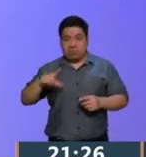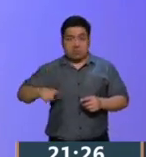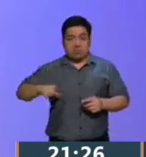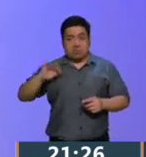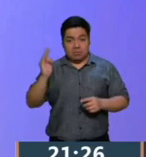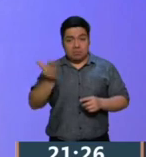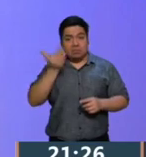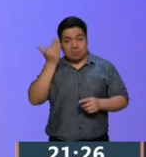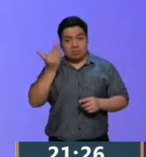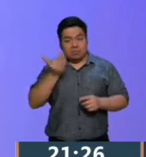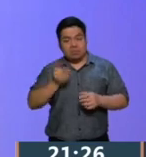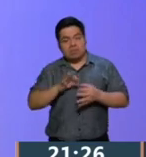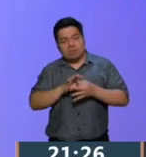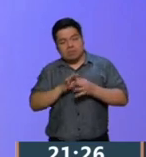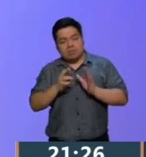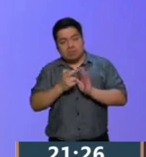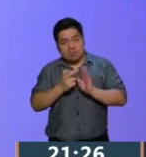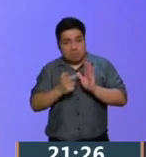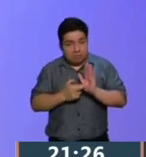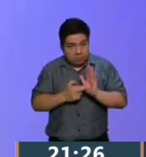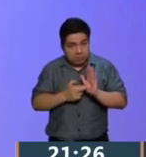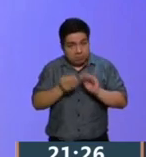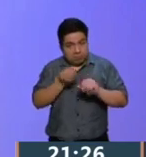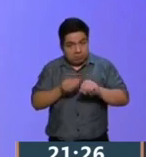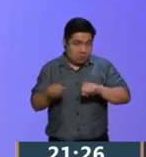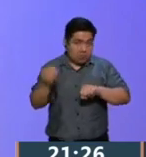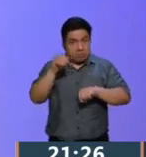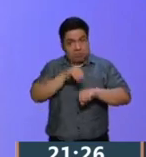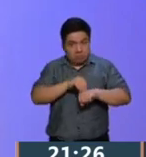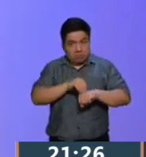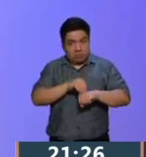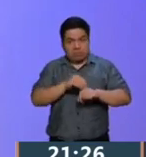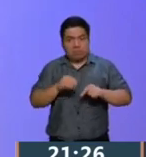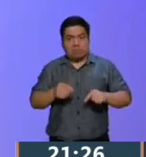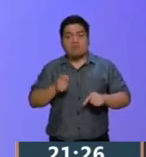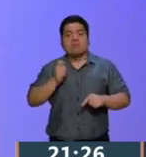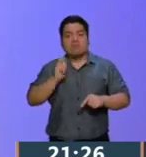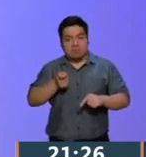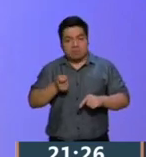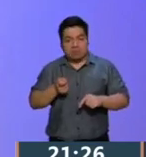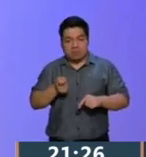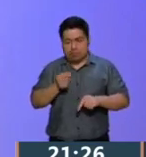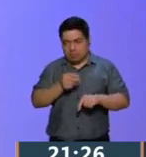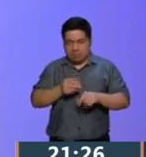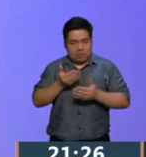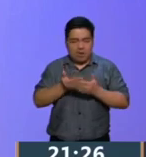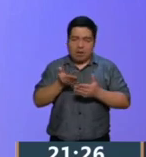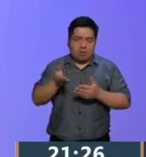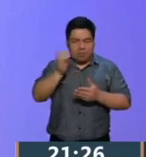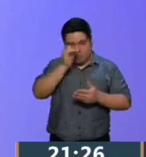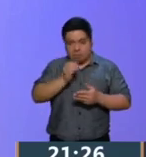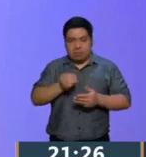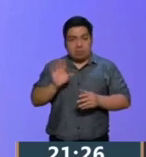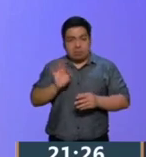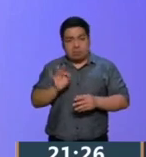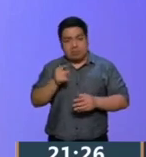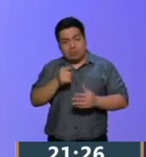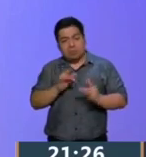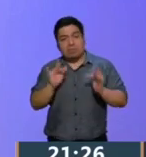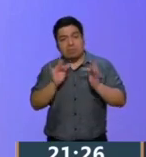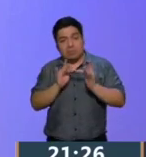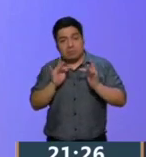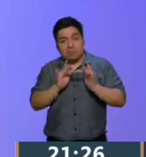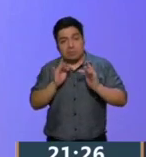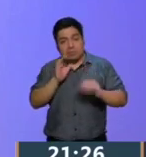los lineamientos, el protocolo de la instalación del programa DN3 exige, no plantea, no sugiere, exige